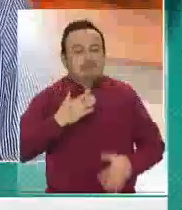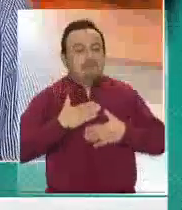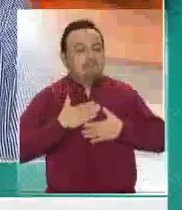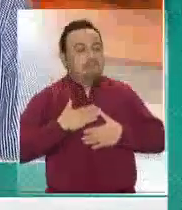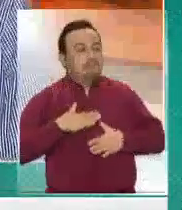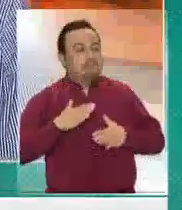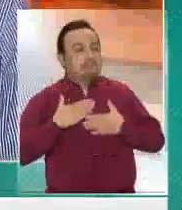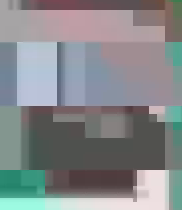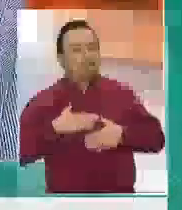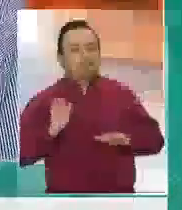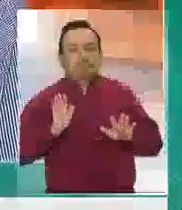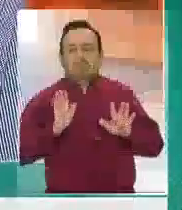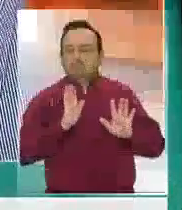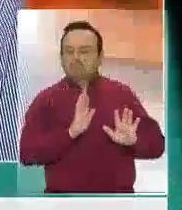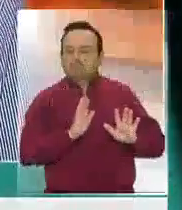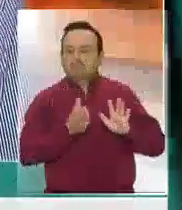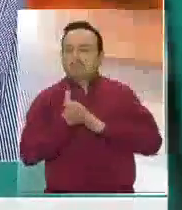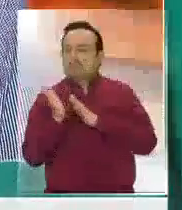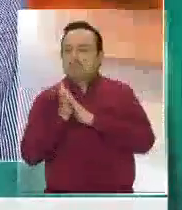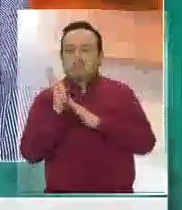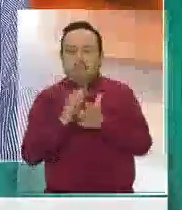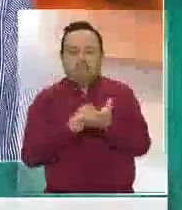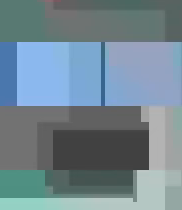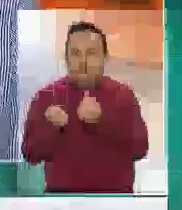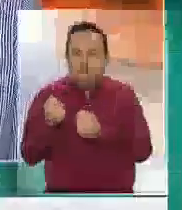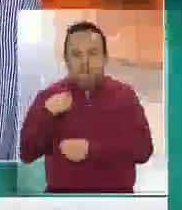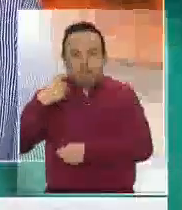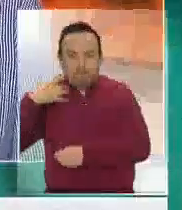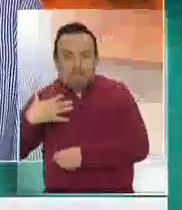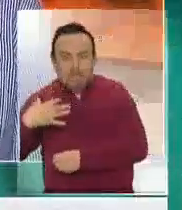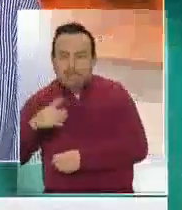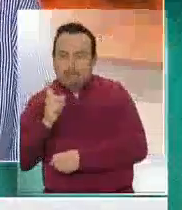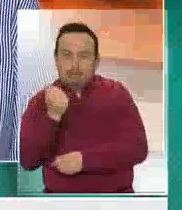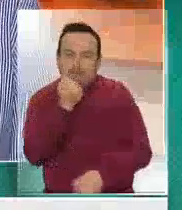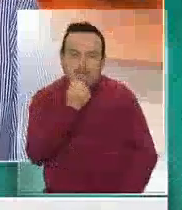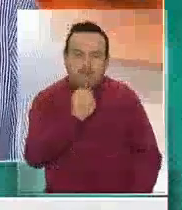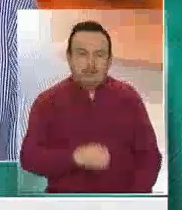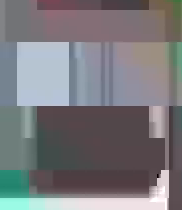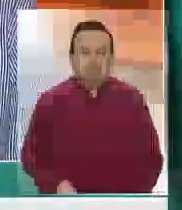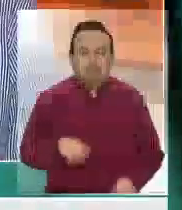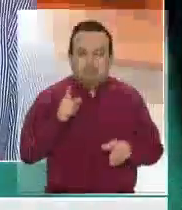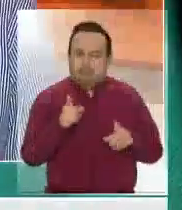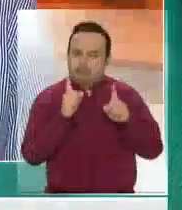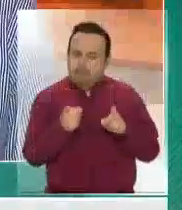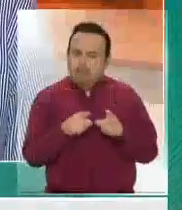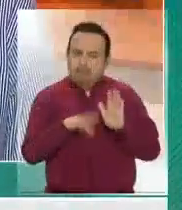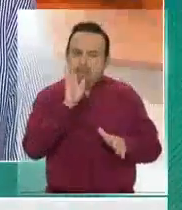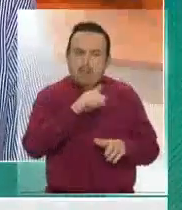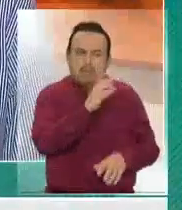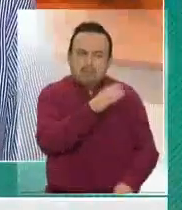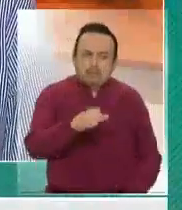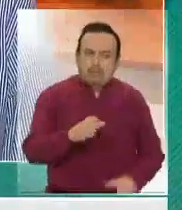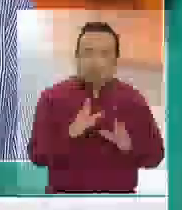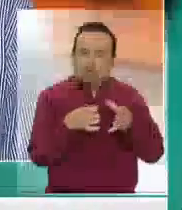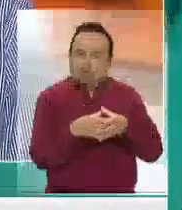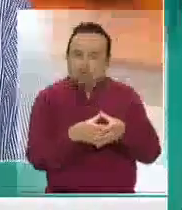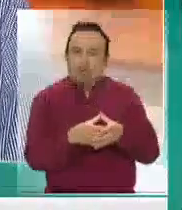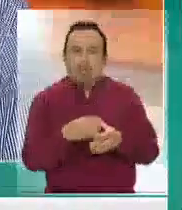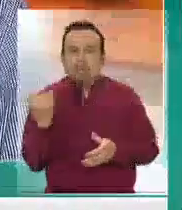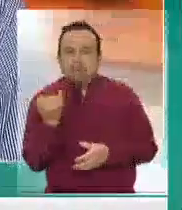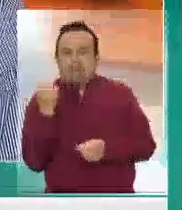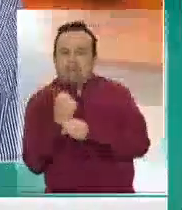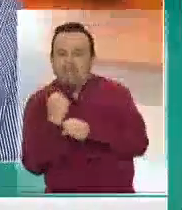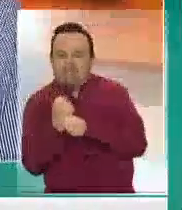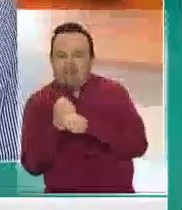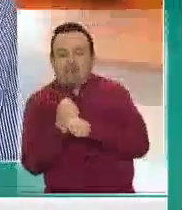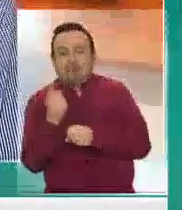relajando el tema sanitario para salvar la economía es un error. Claro que sí, ahí debe estar el foco, ¿no? Los sectores más vulnerables, los independientes también, tal como